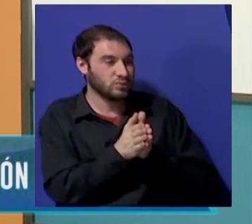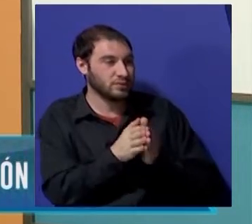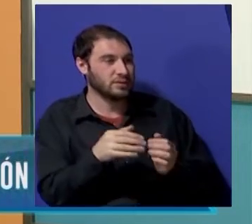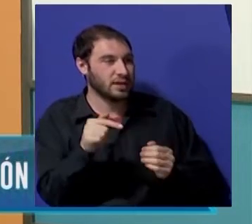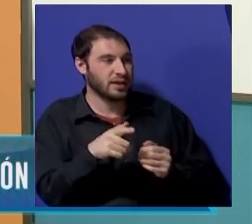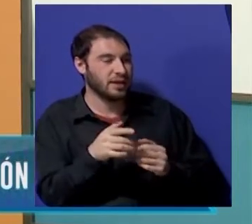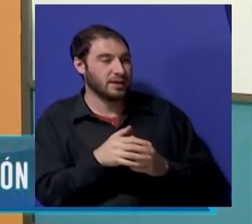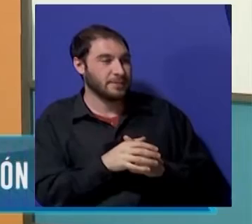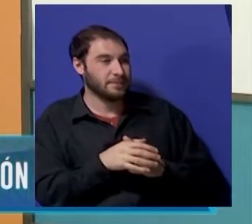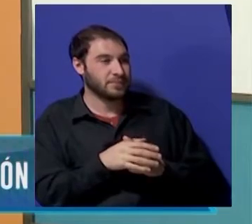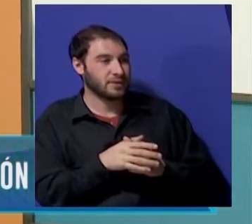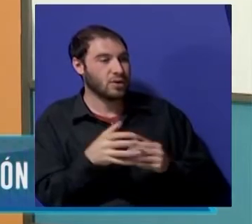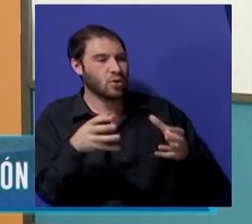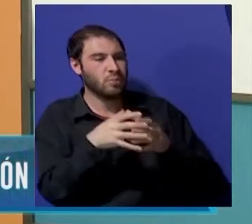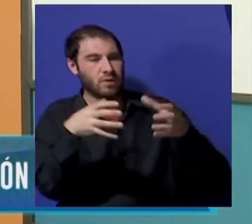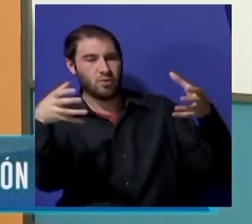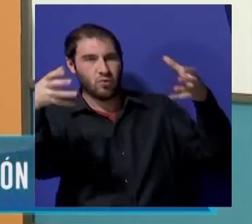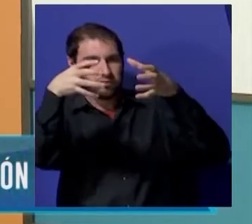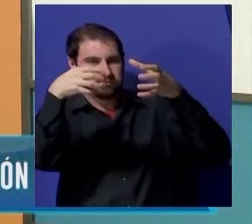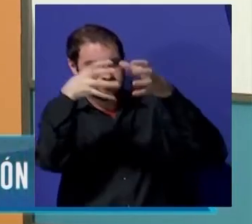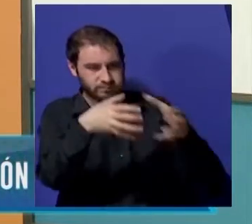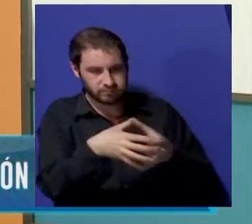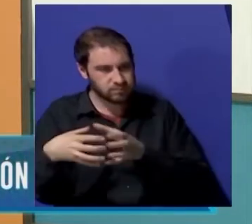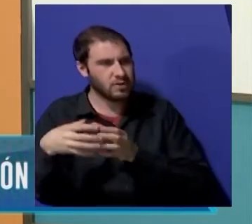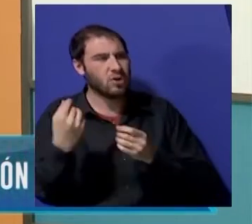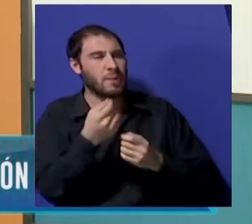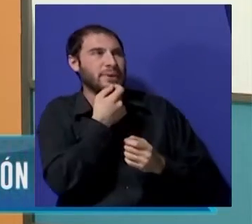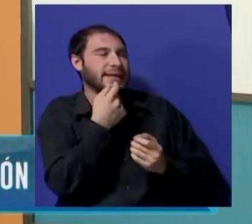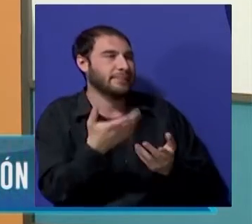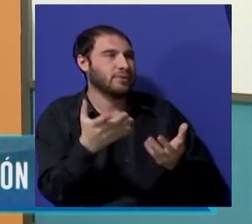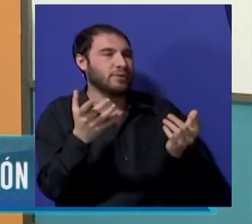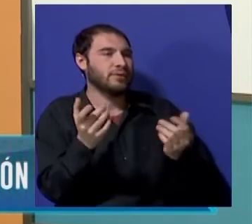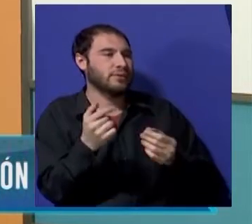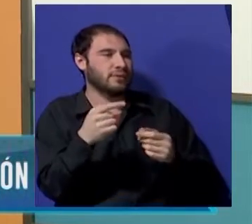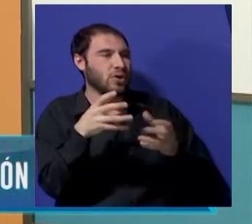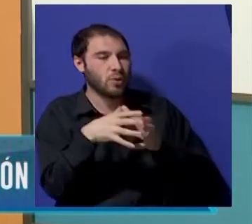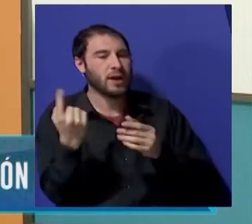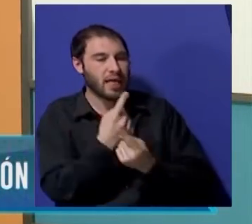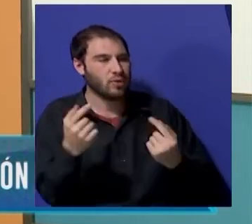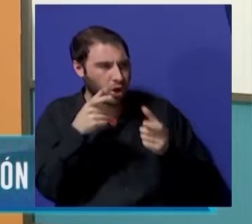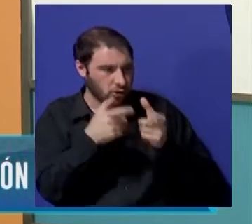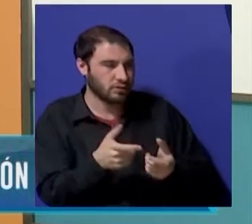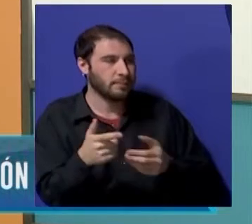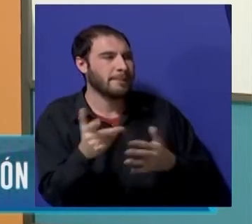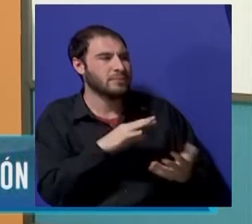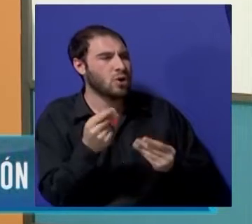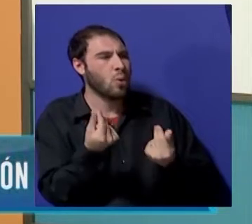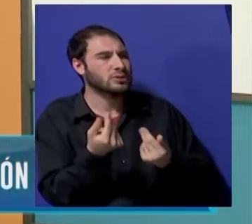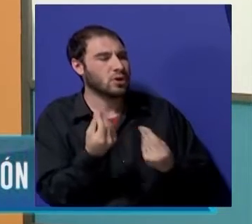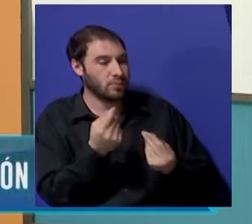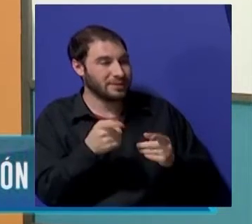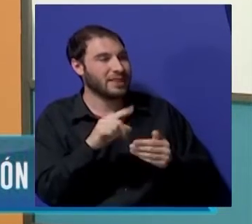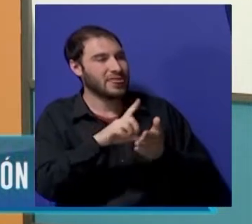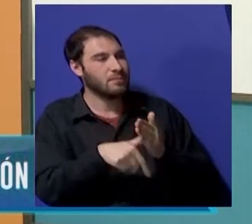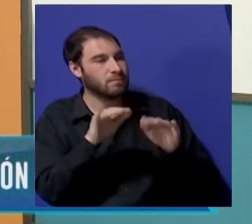armado distintos subgrupos dentro de eso? Por ejemplo, sobre cada uno de los organismos de control, más o menos el funcionamiento y sobre todo los plazos